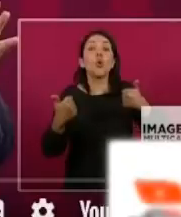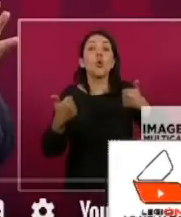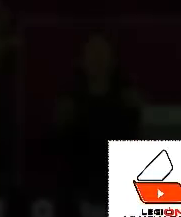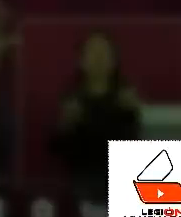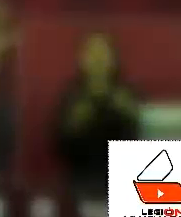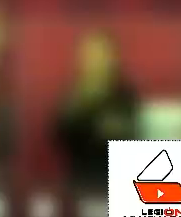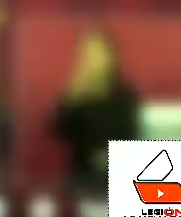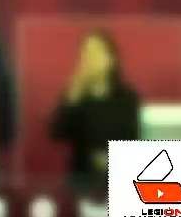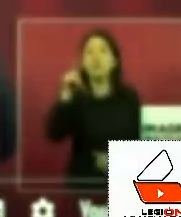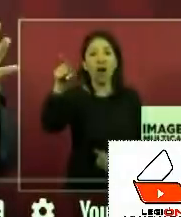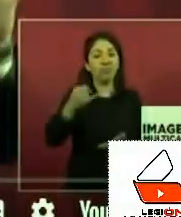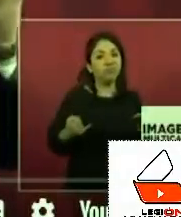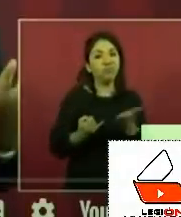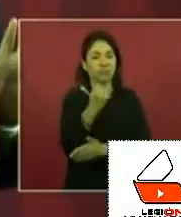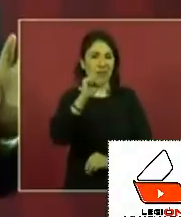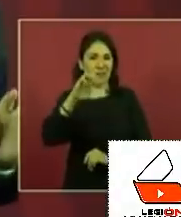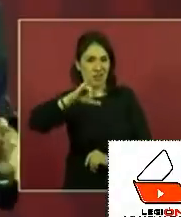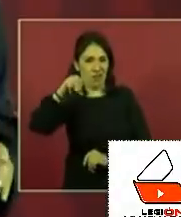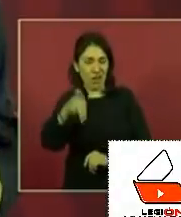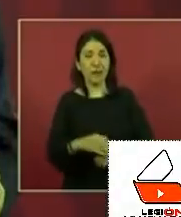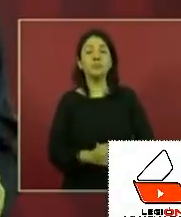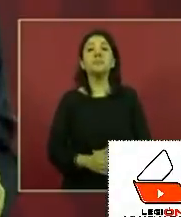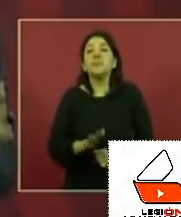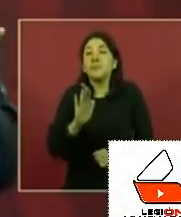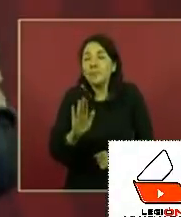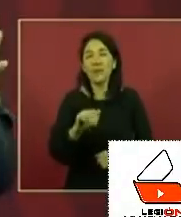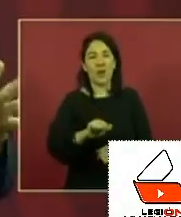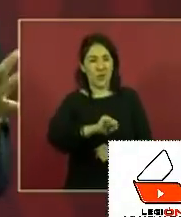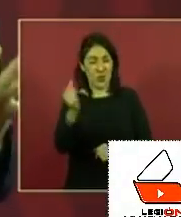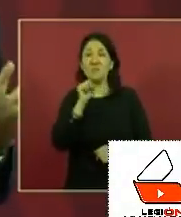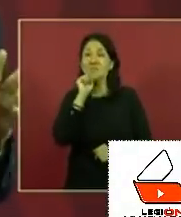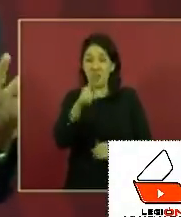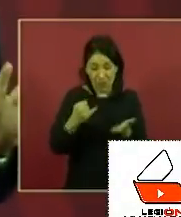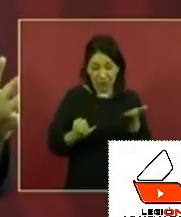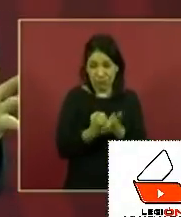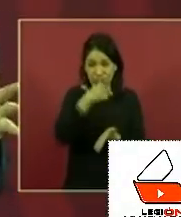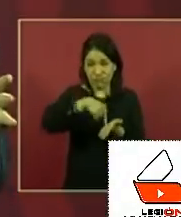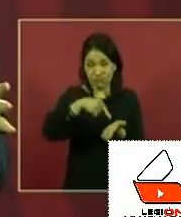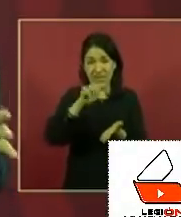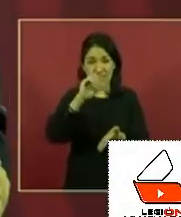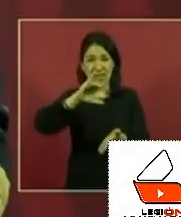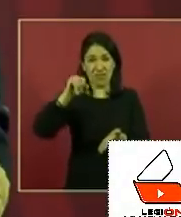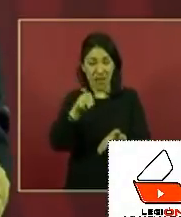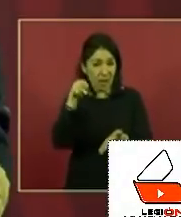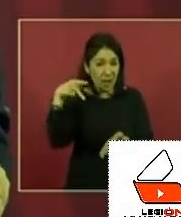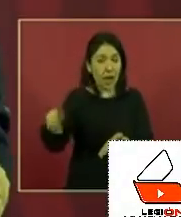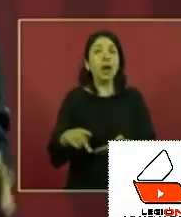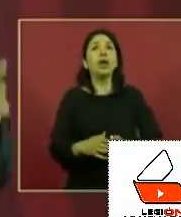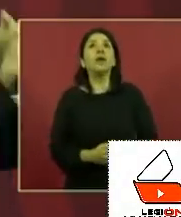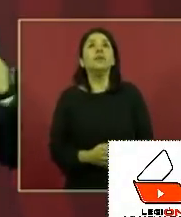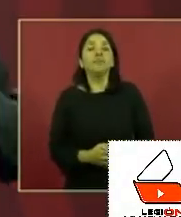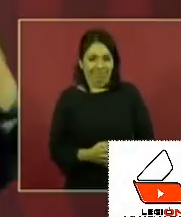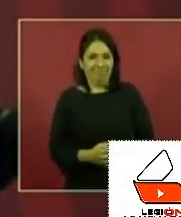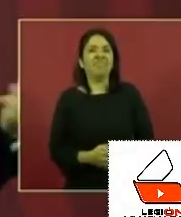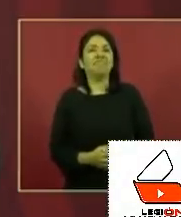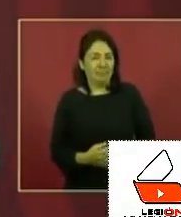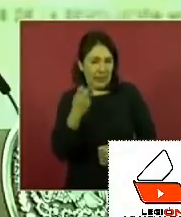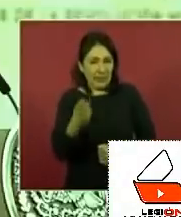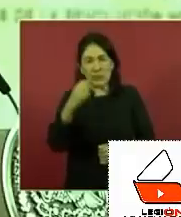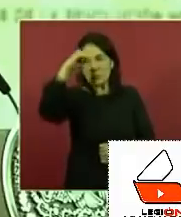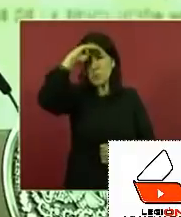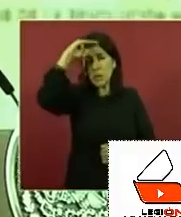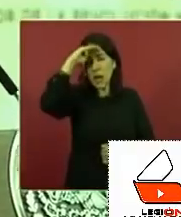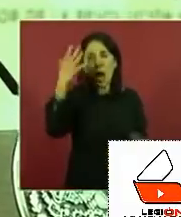mexicanos Pero también en esa resolución de la Corte Y ahí sí no fue